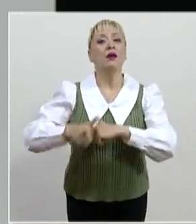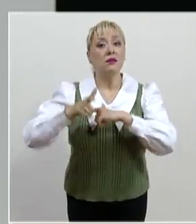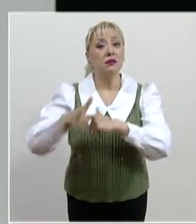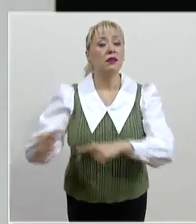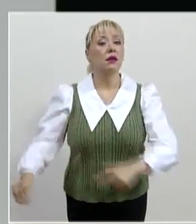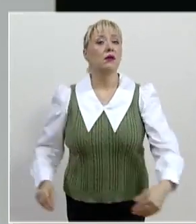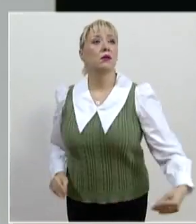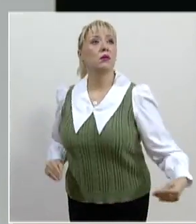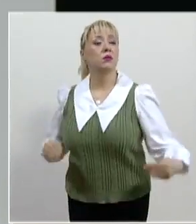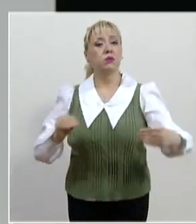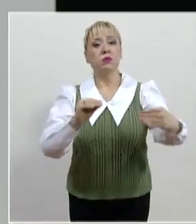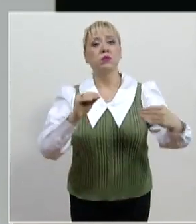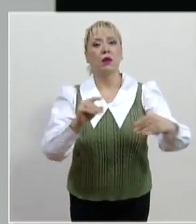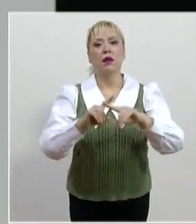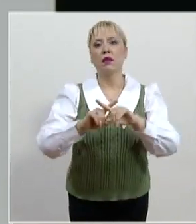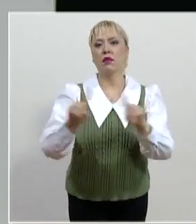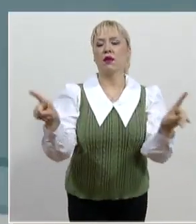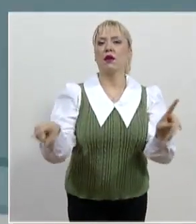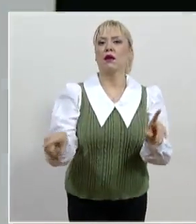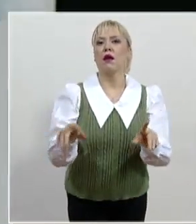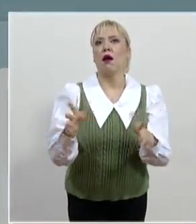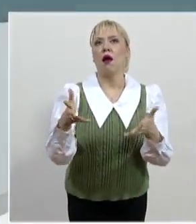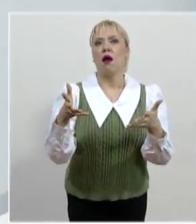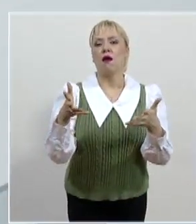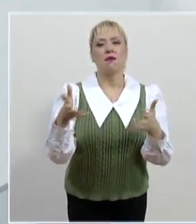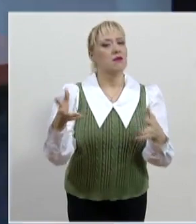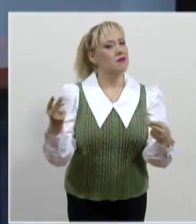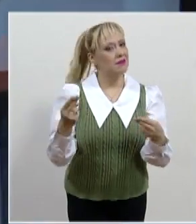de manera distinta.